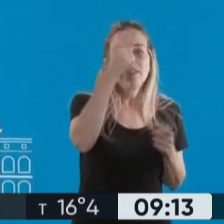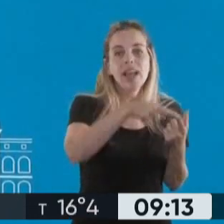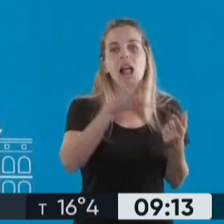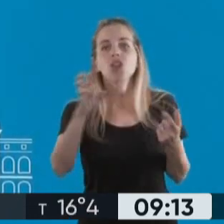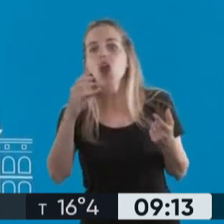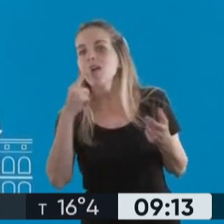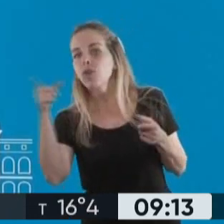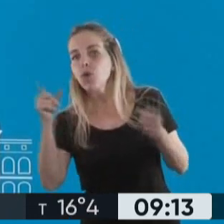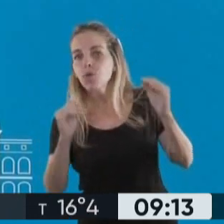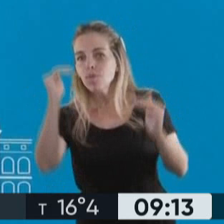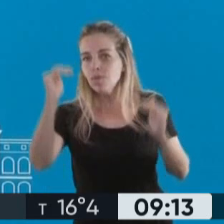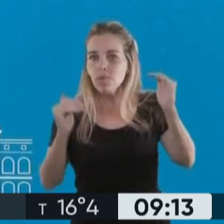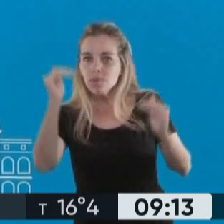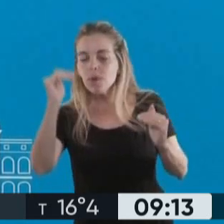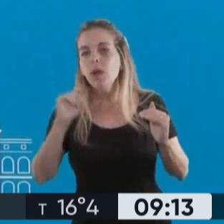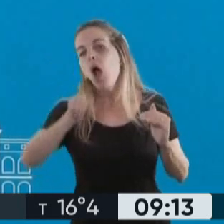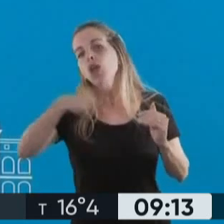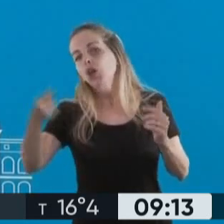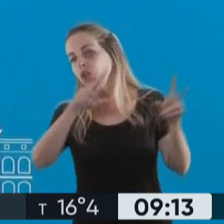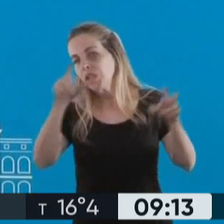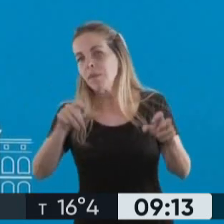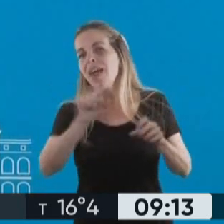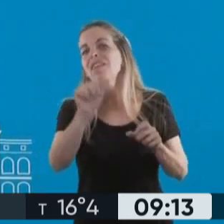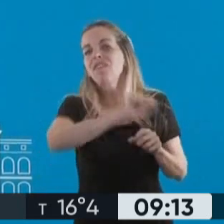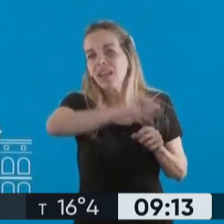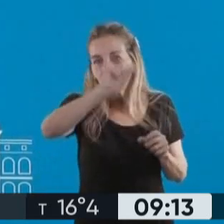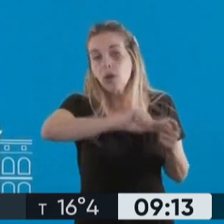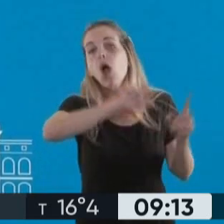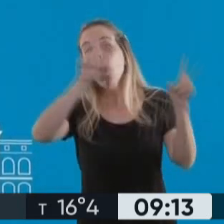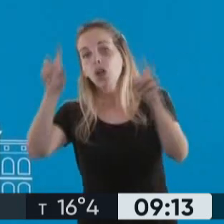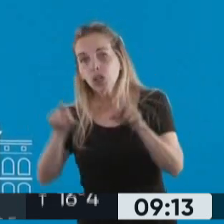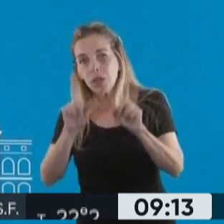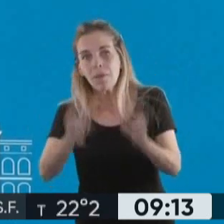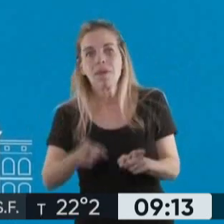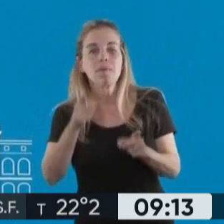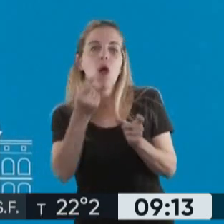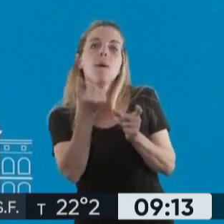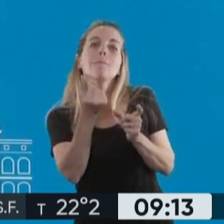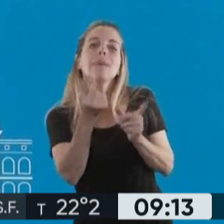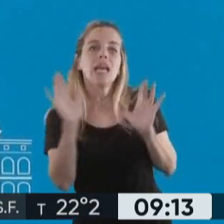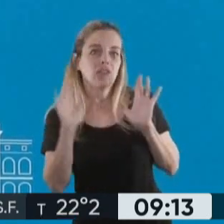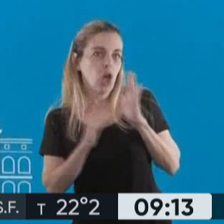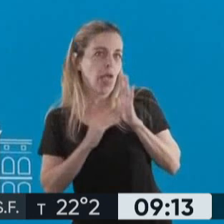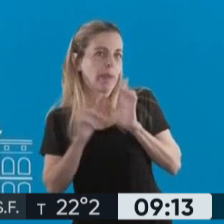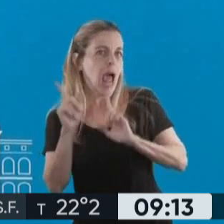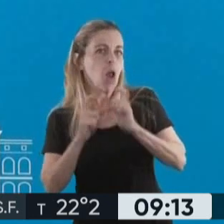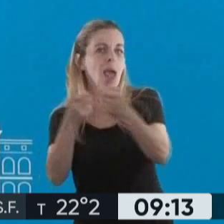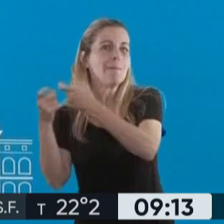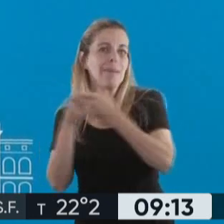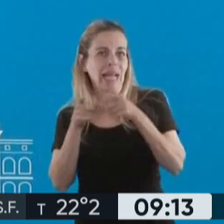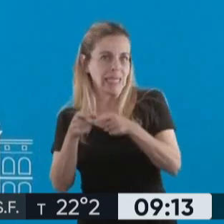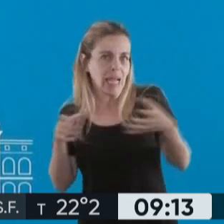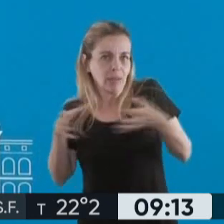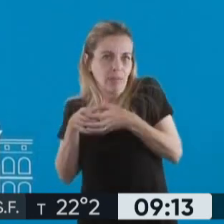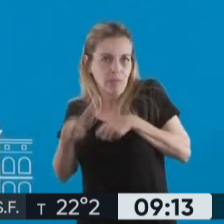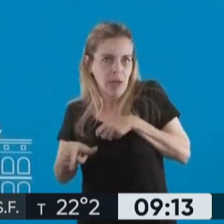en otras variables que inciden en la inflación. Otra cuestión es la formación de precios, como hablamos, que tienen que ver con los oligopolios. Otra cuestión tiene que ver con las